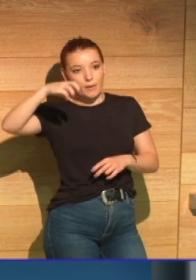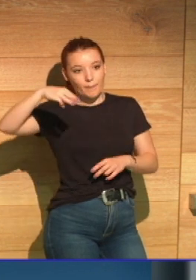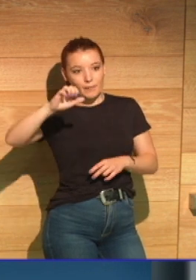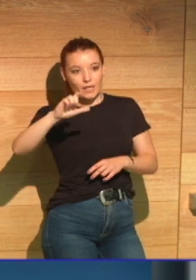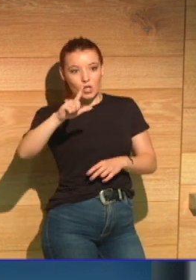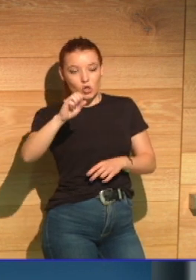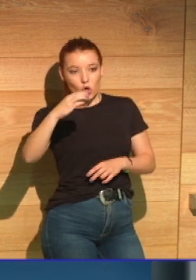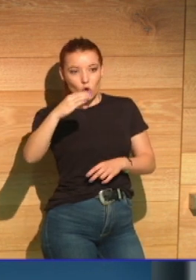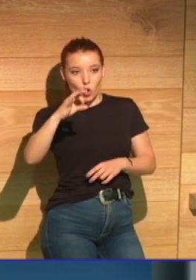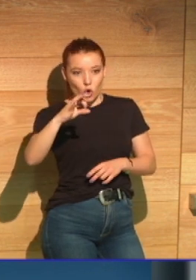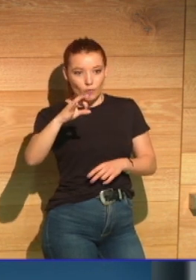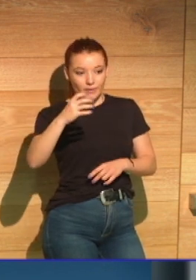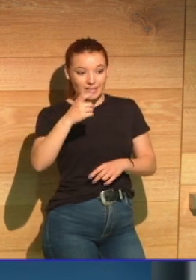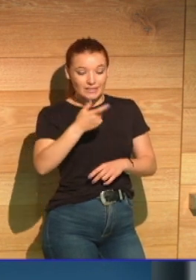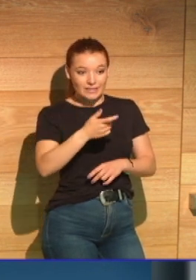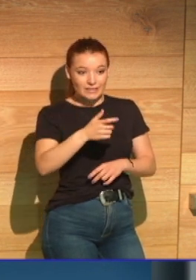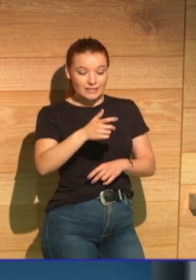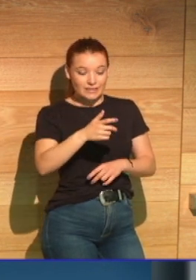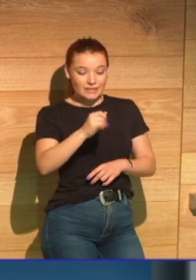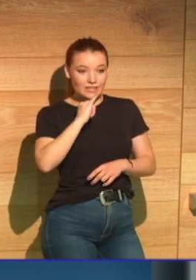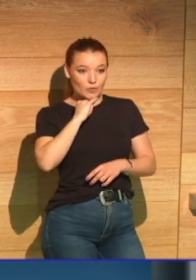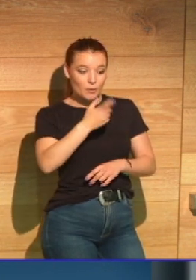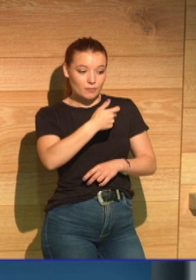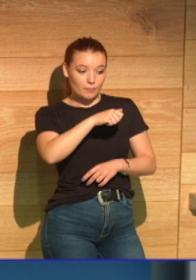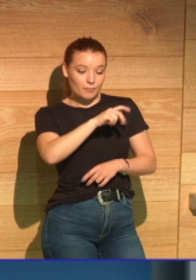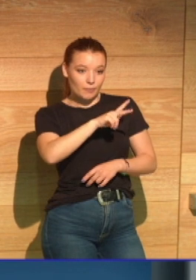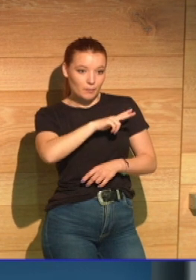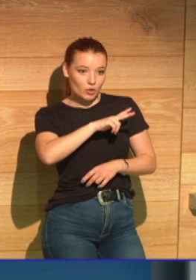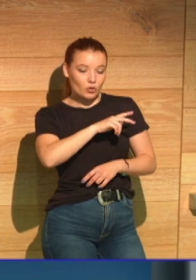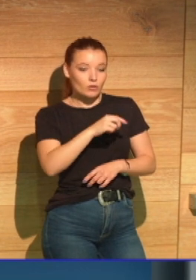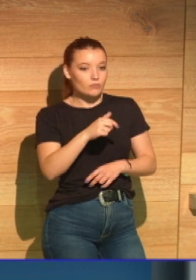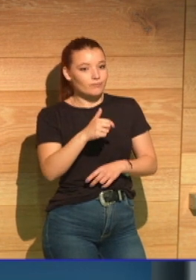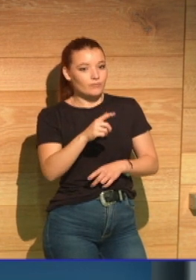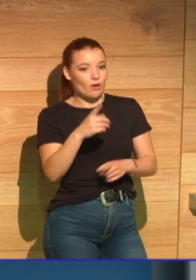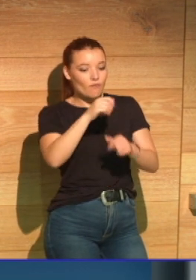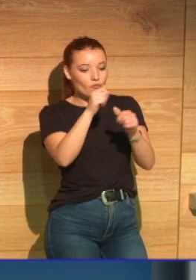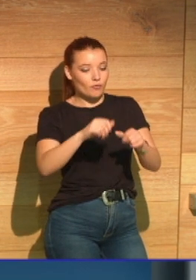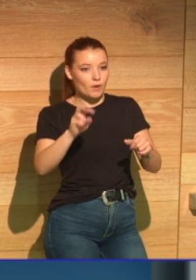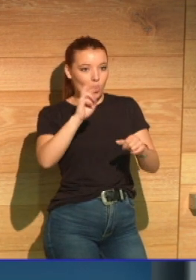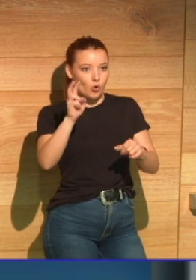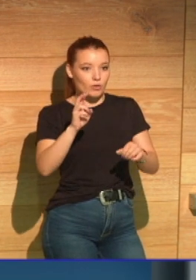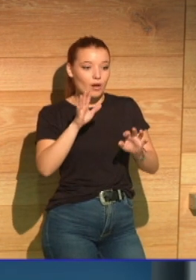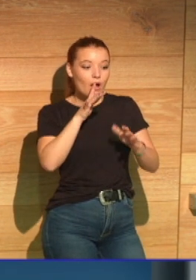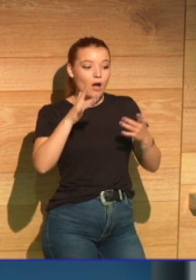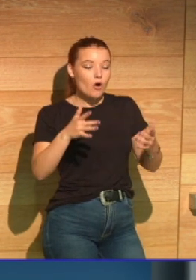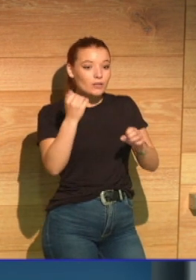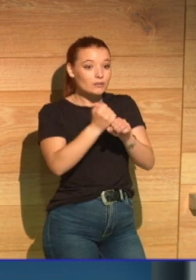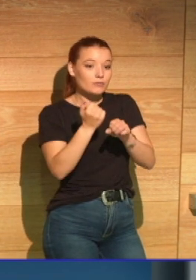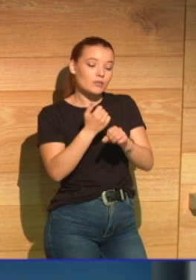se dice de varias maneras, pero me pareció interesante el ejercicio de hacerlo en la construcción y mandarlo. Y ahora lo que estaban trabajando es un